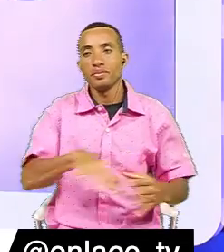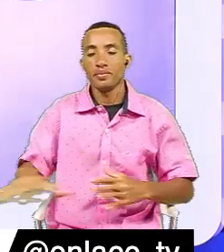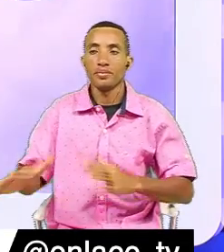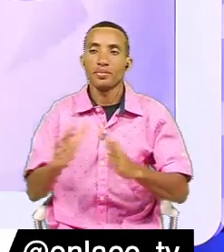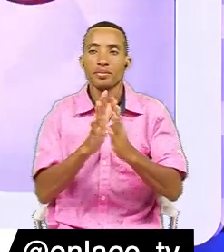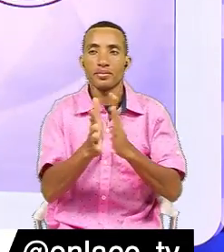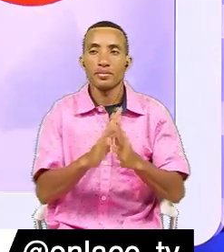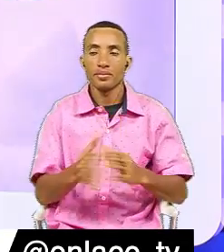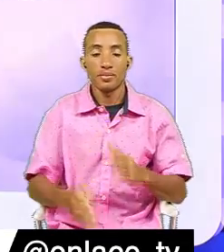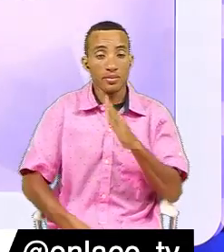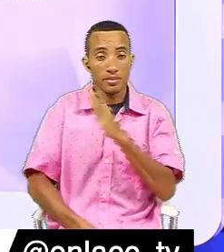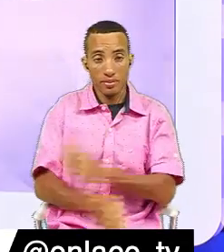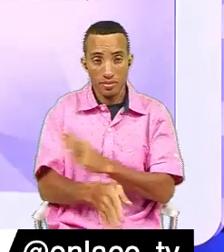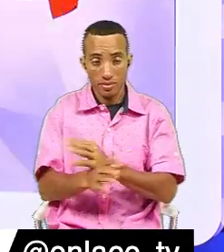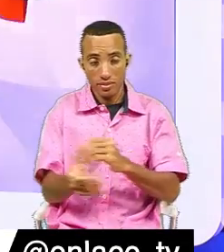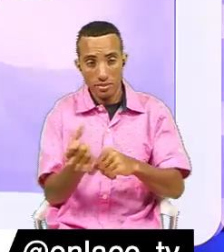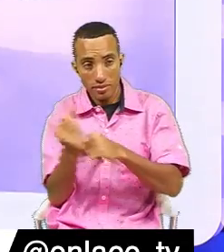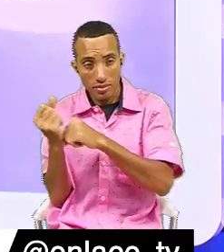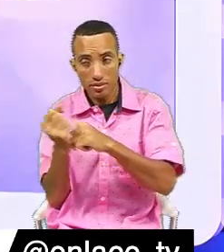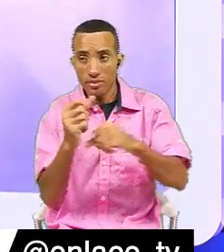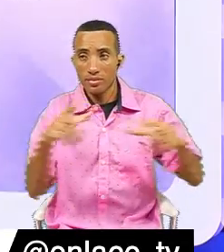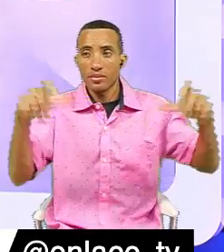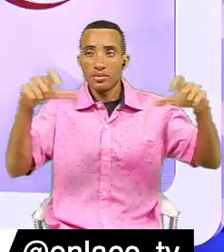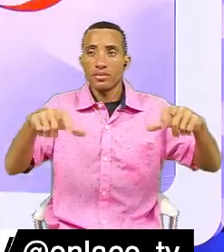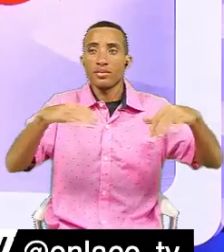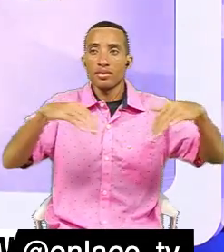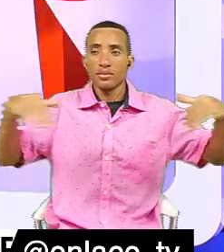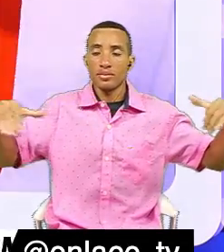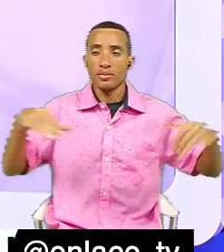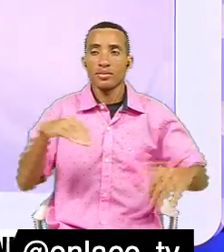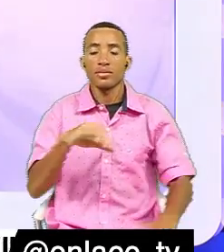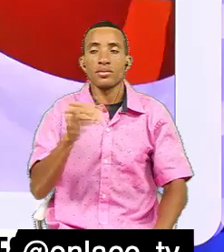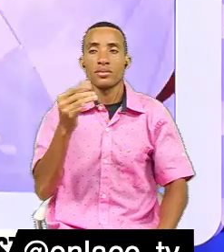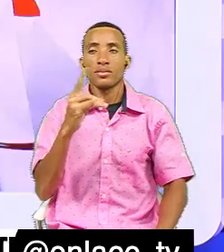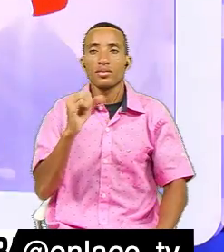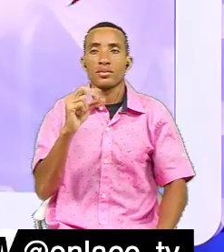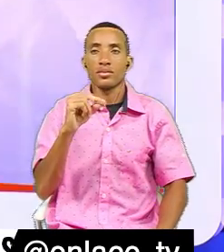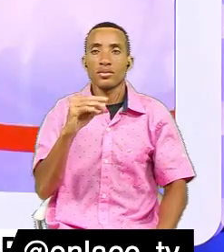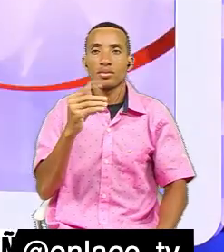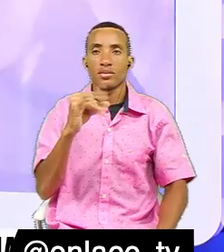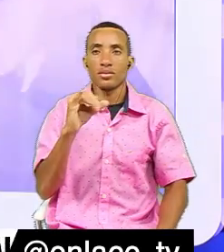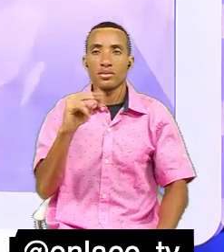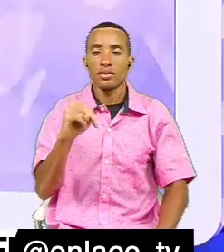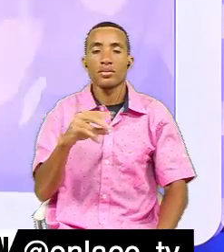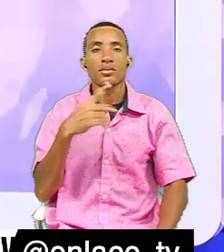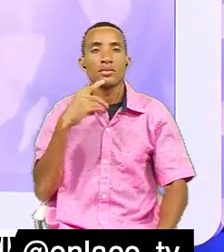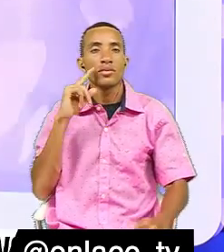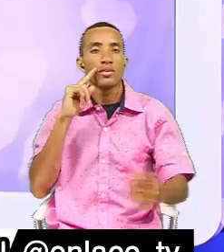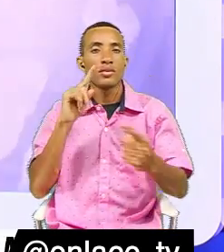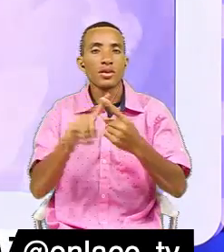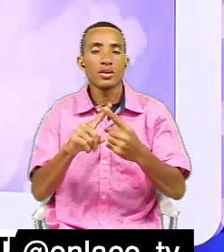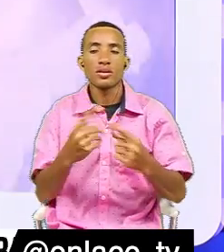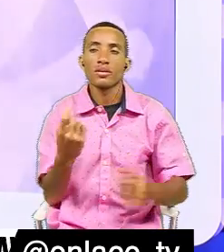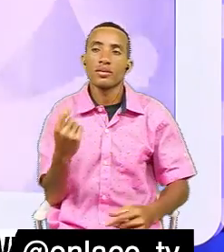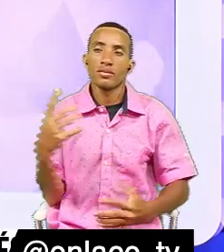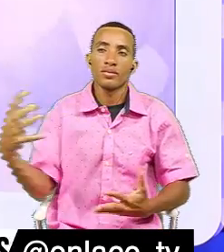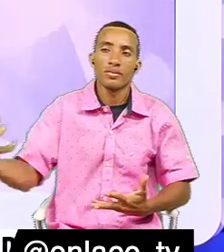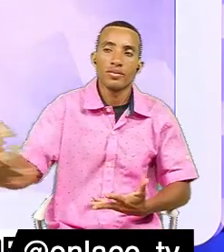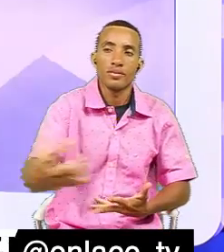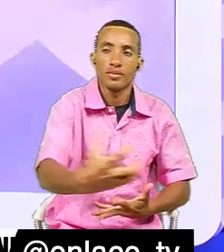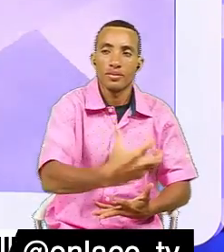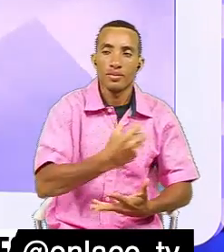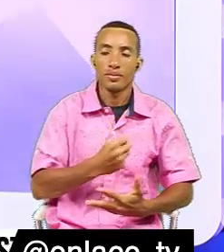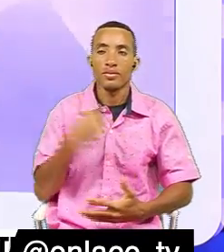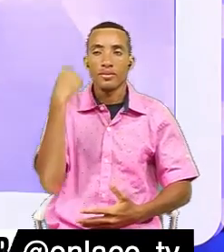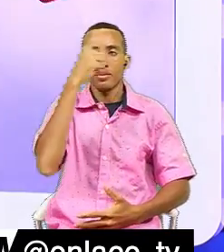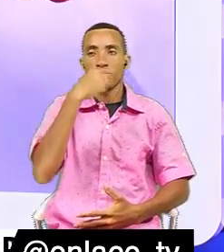de softball porque allí en el estadio Joaquín Barros Machuca se cumplió cuadrangular. El objetivo era recolectar fondos para en el mes de septiembre